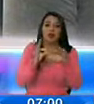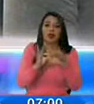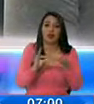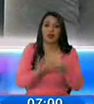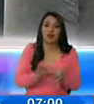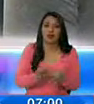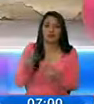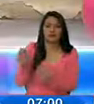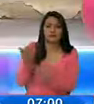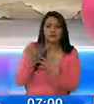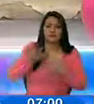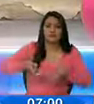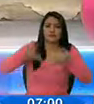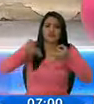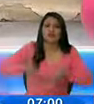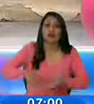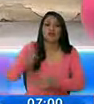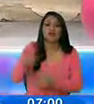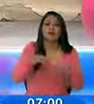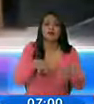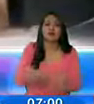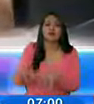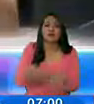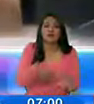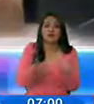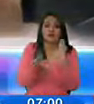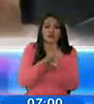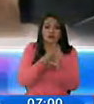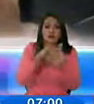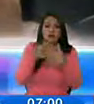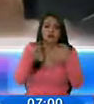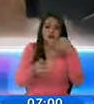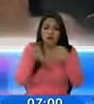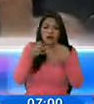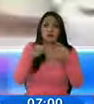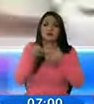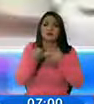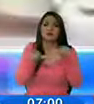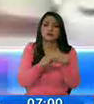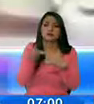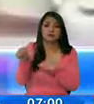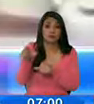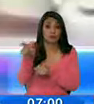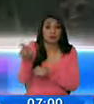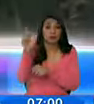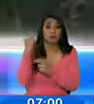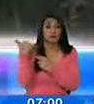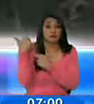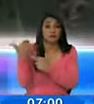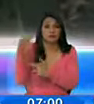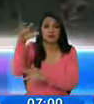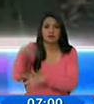les dé información sobre las acciones legales, judiciales y administrativas tomadas por el Estado ecuatoriano